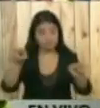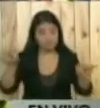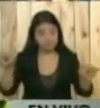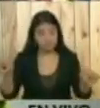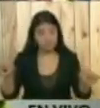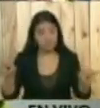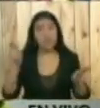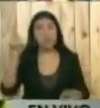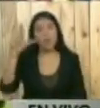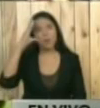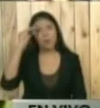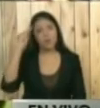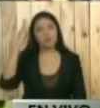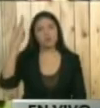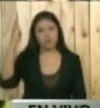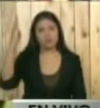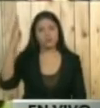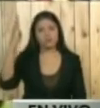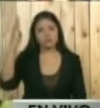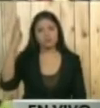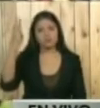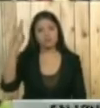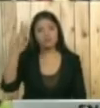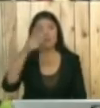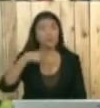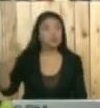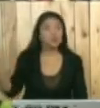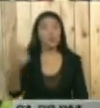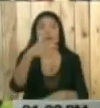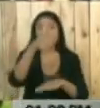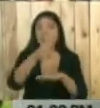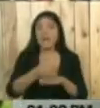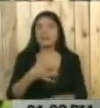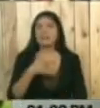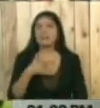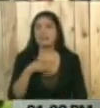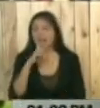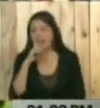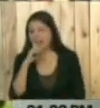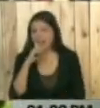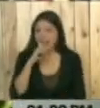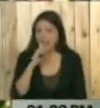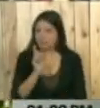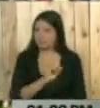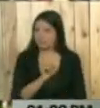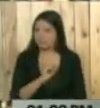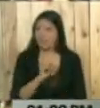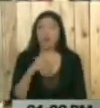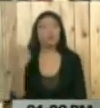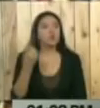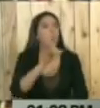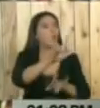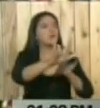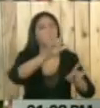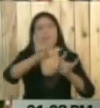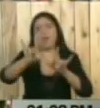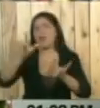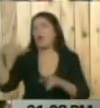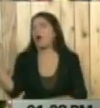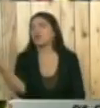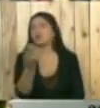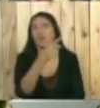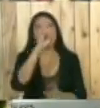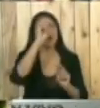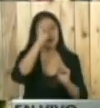por Dios, que nadie de la dirección nacional sienta celos. Para mí todos los quiero, a todos